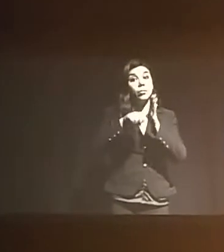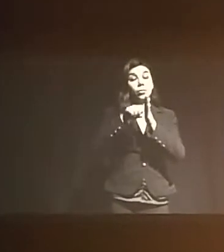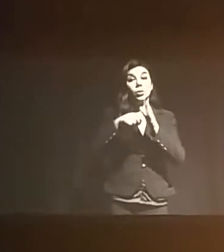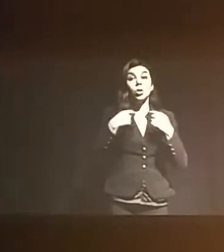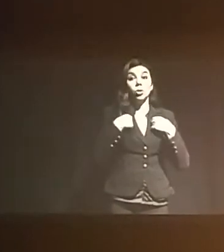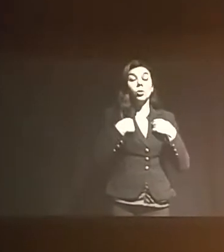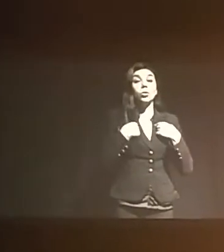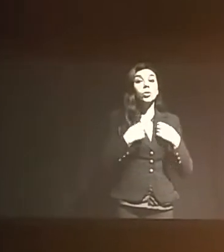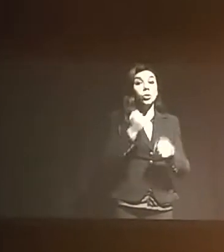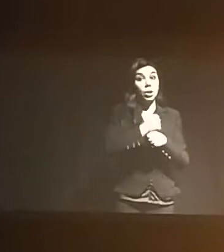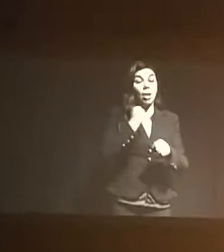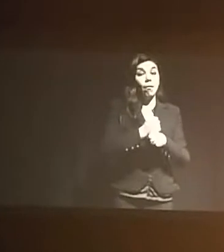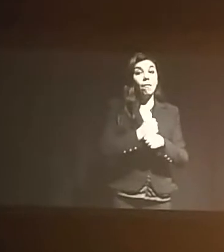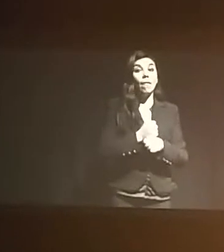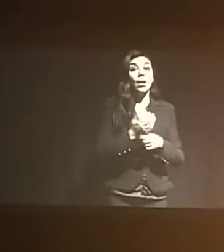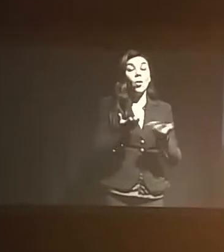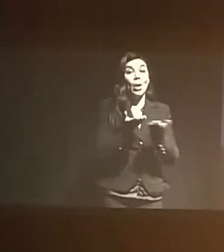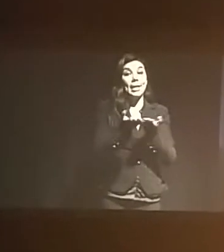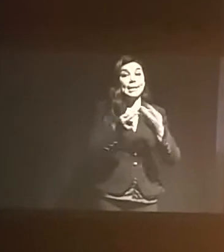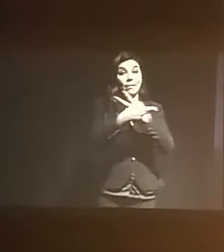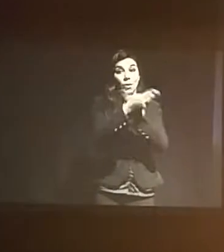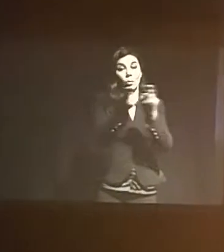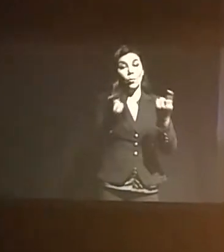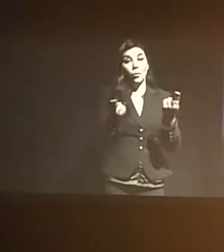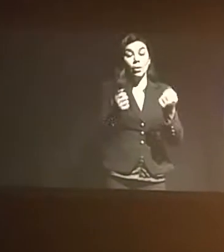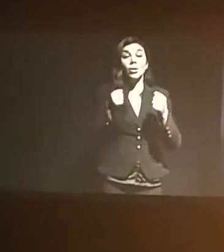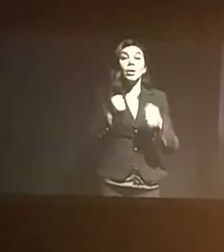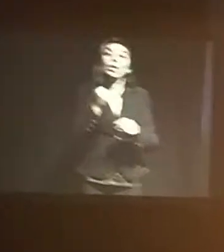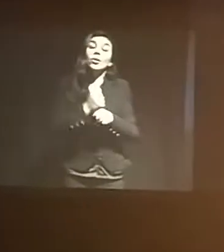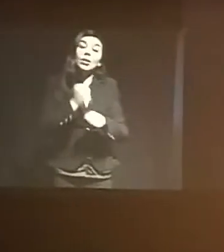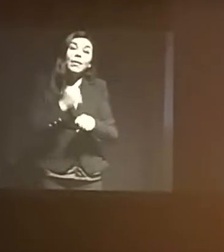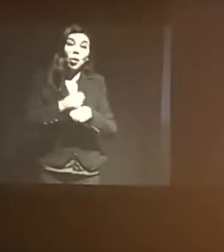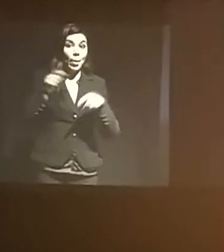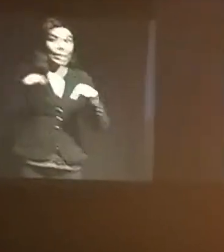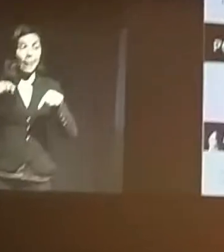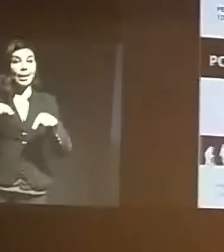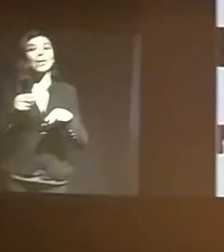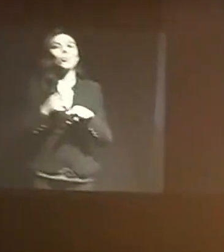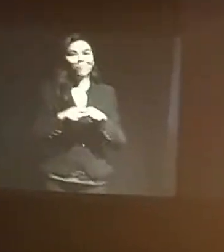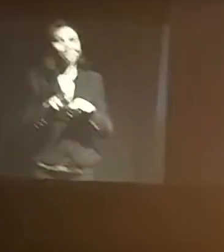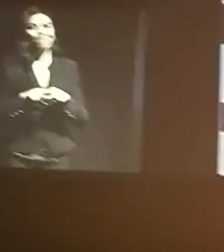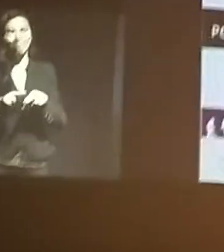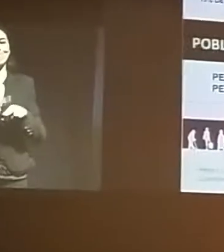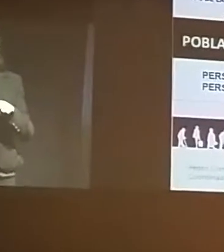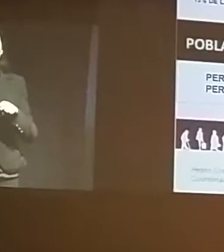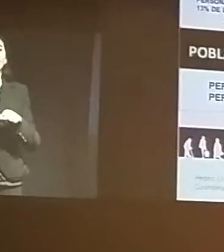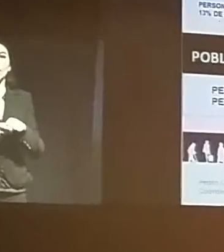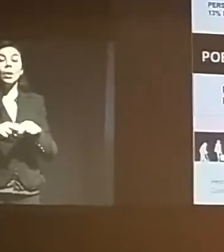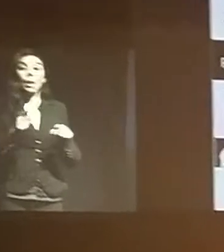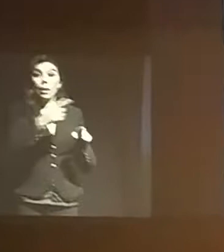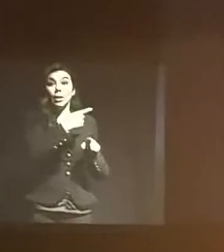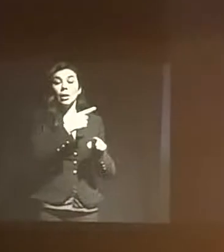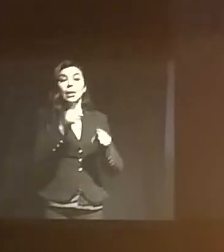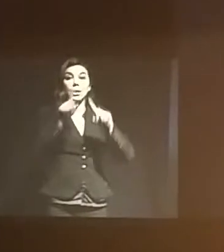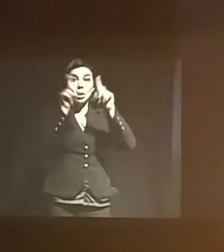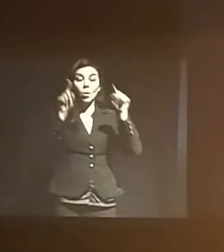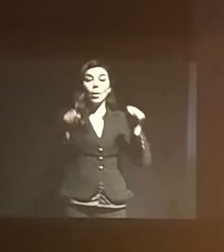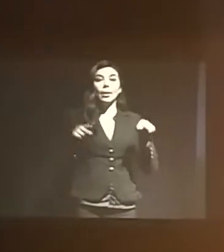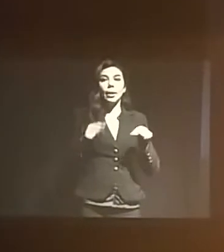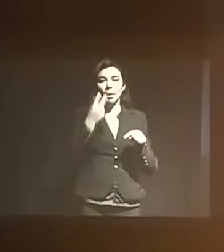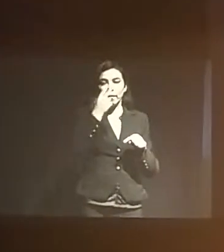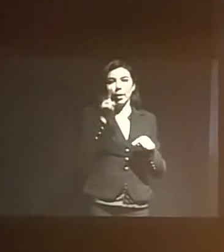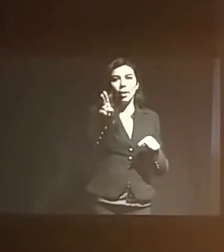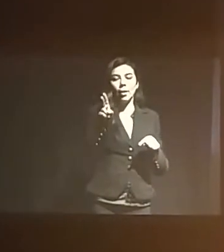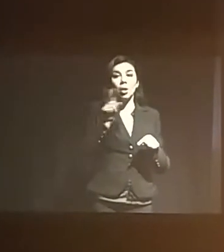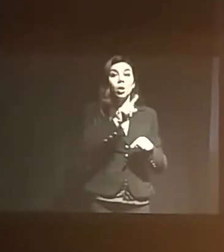servicio público. Y trabajo porque esto suceda. En la imagen que está abajo, en estas siluetas de personas que vemos, no sabemos